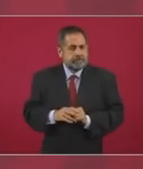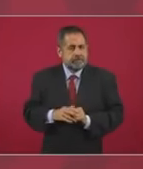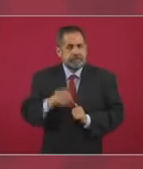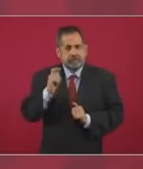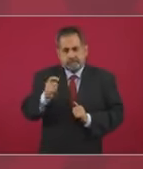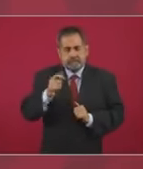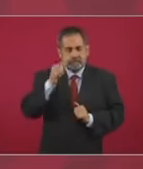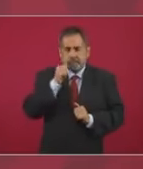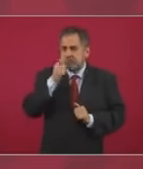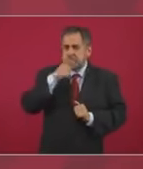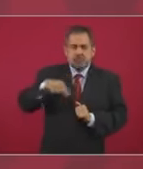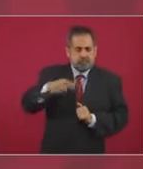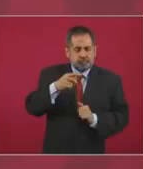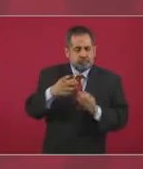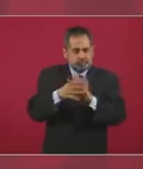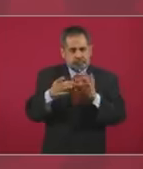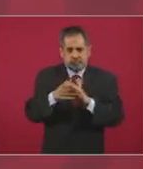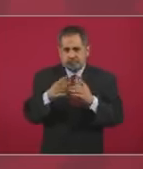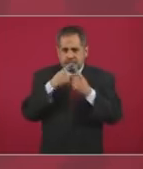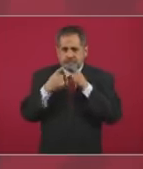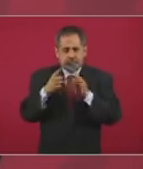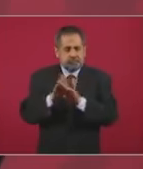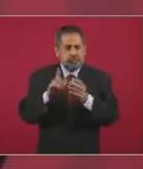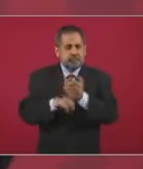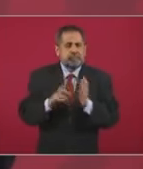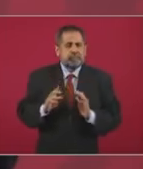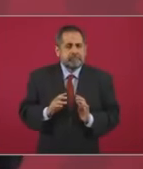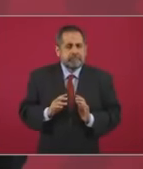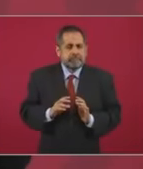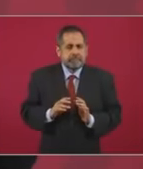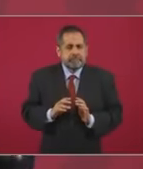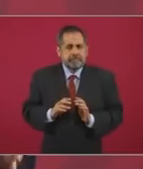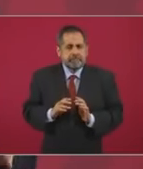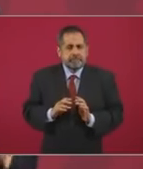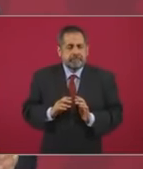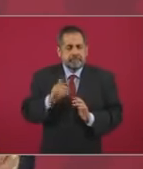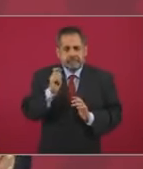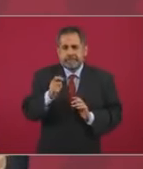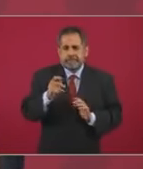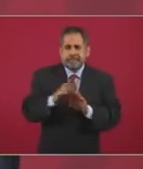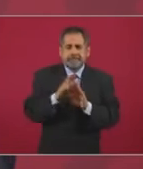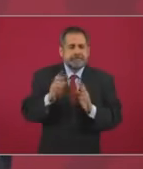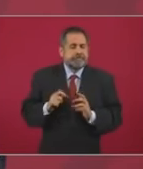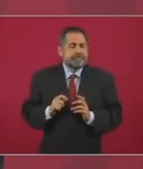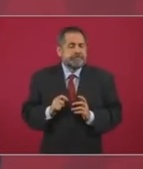aunque siempre hemos hablado de que no debemos de utilizar